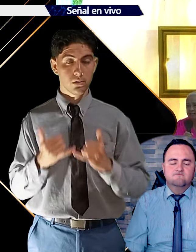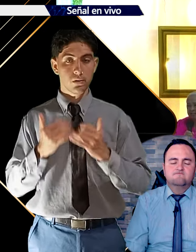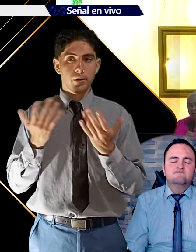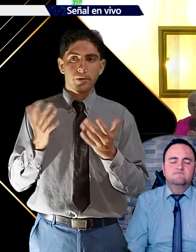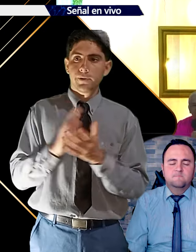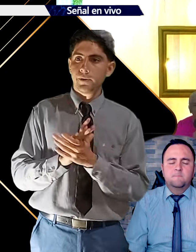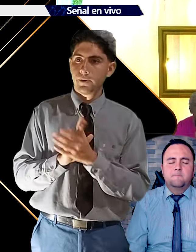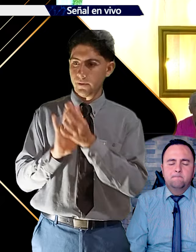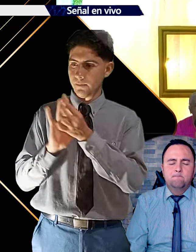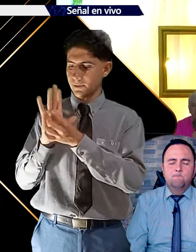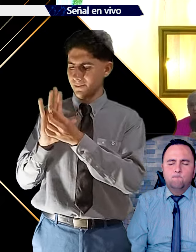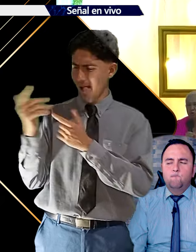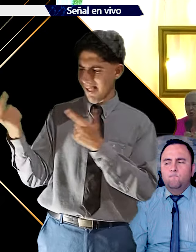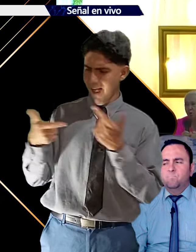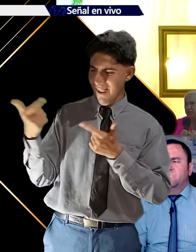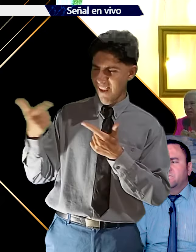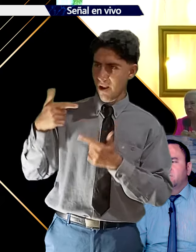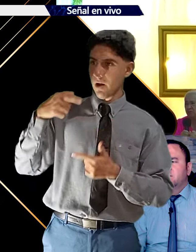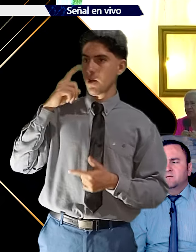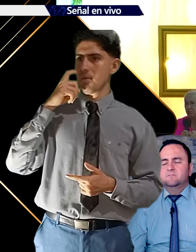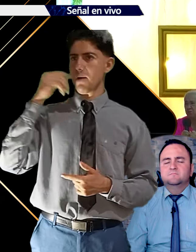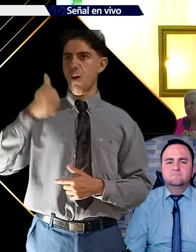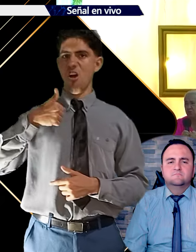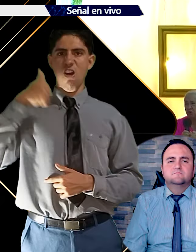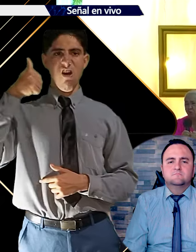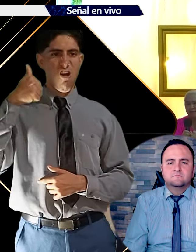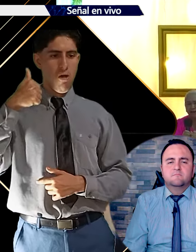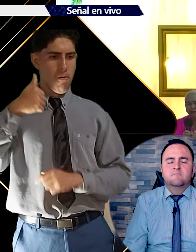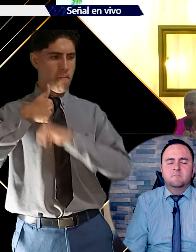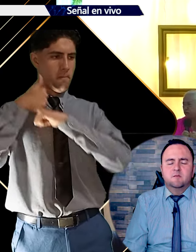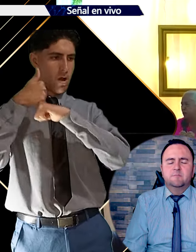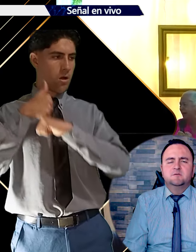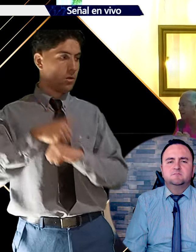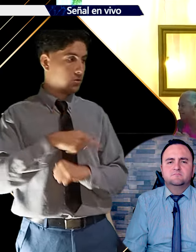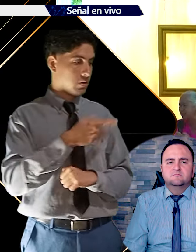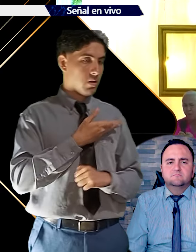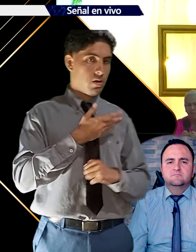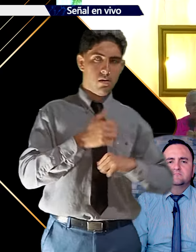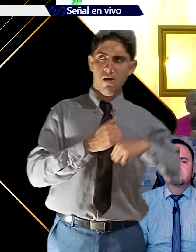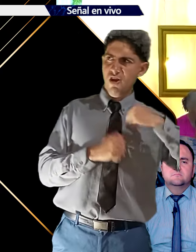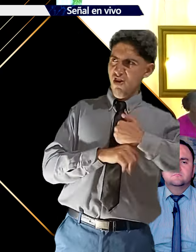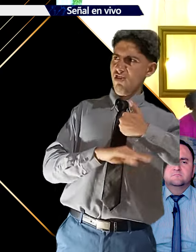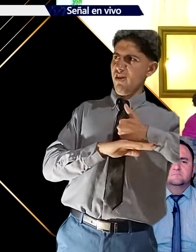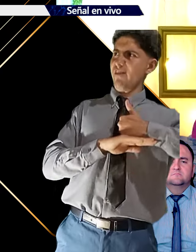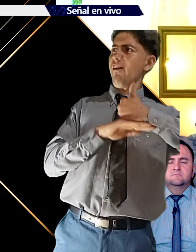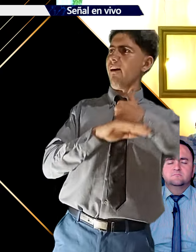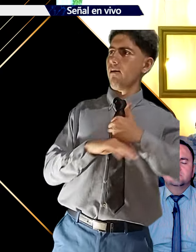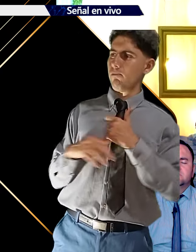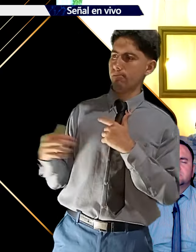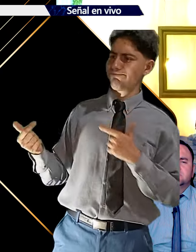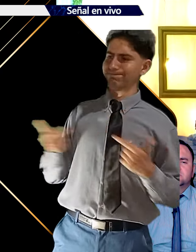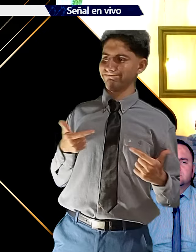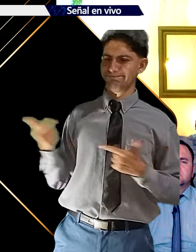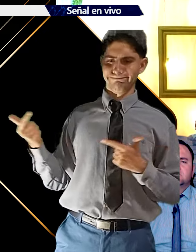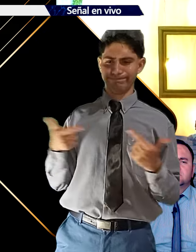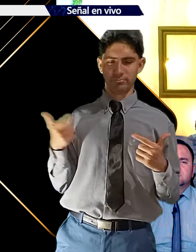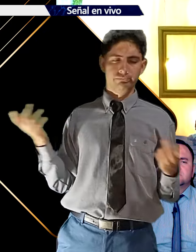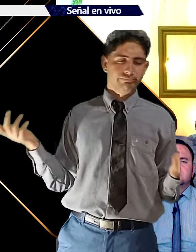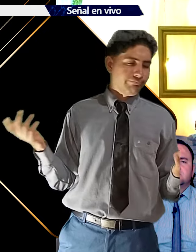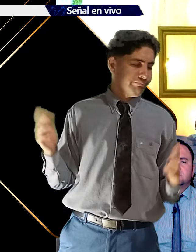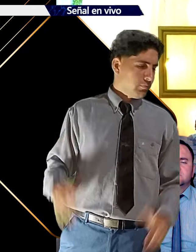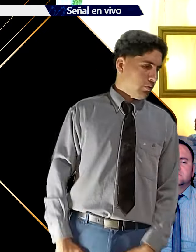leones y como esas leonas unidos. Hoy en día los matrimonios uno los encuentra que viven en una guerra de poderes y peleando, y aquí que como yo gano,